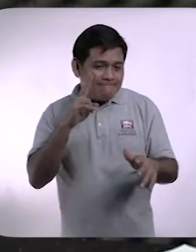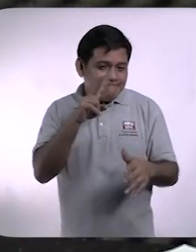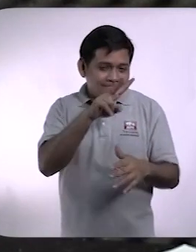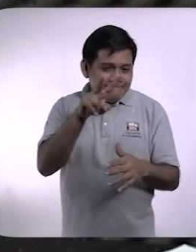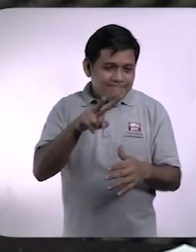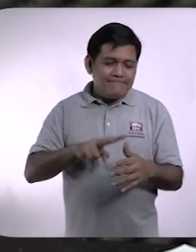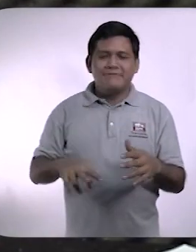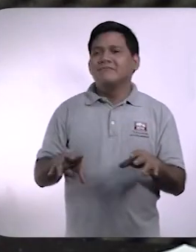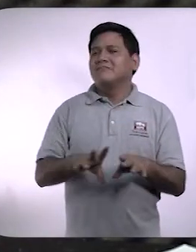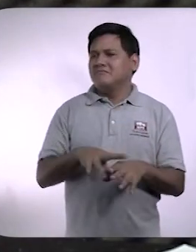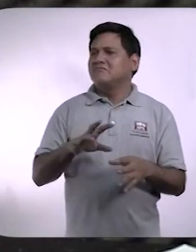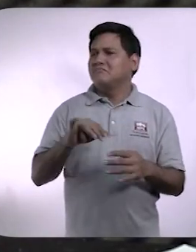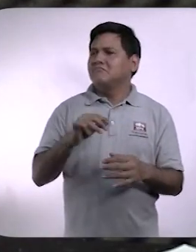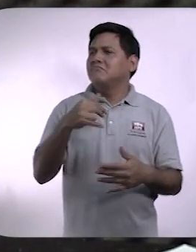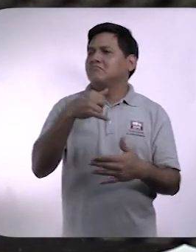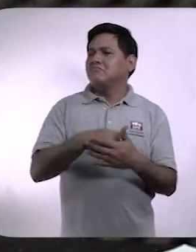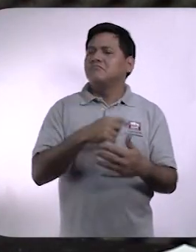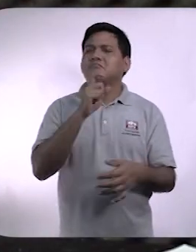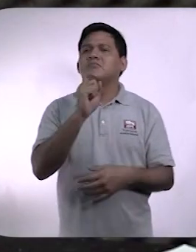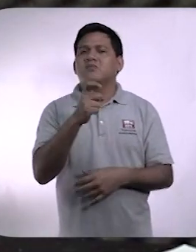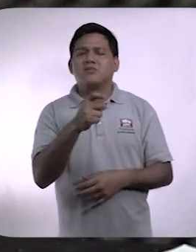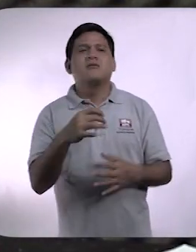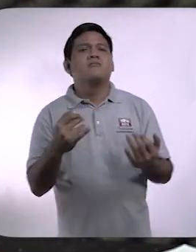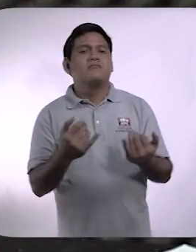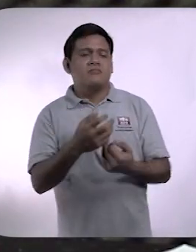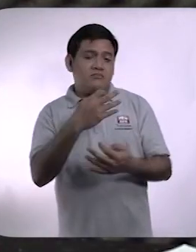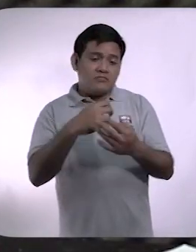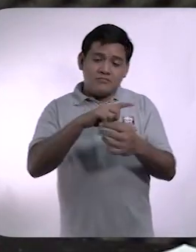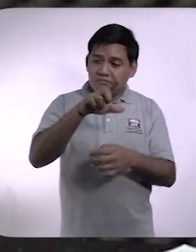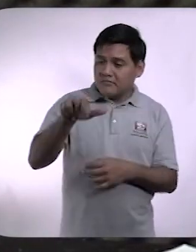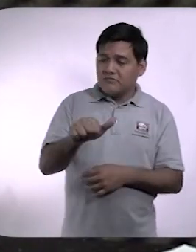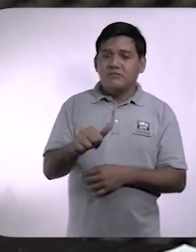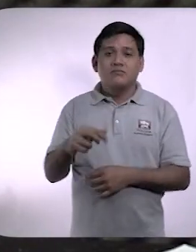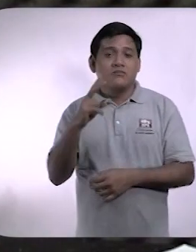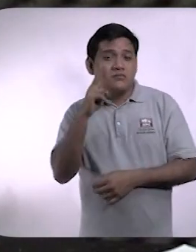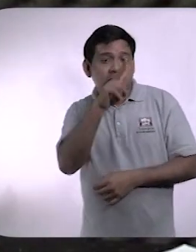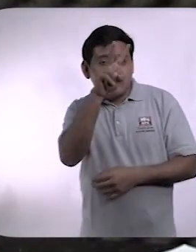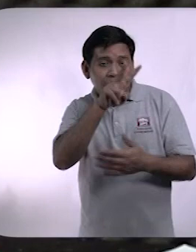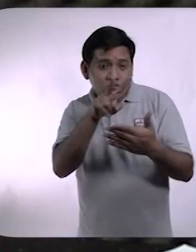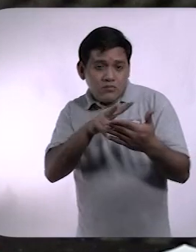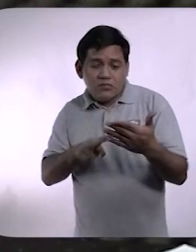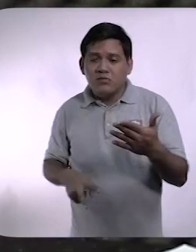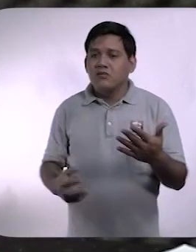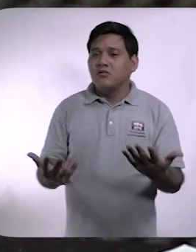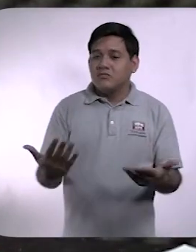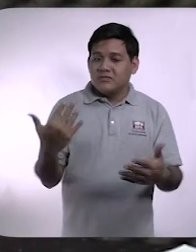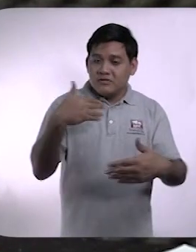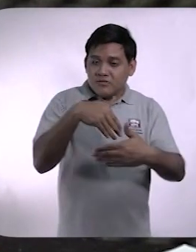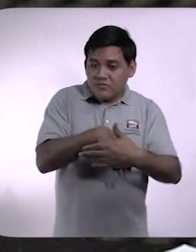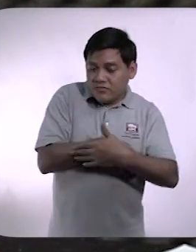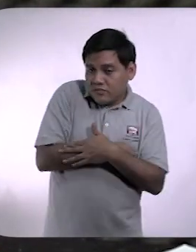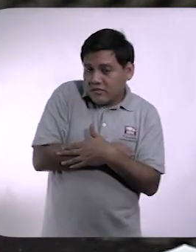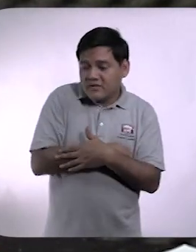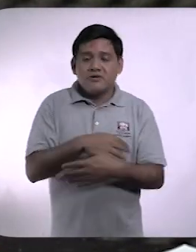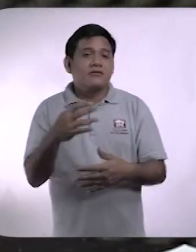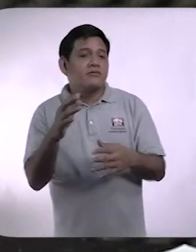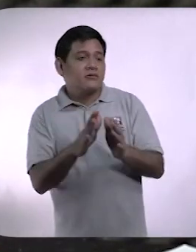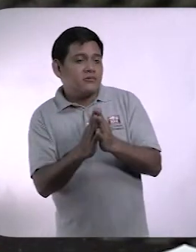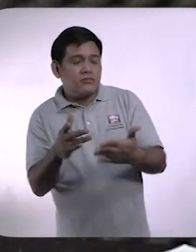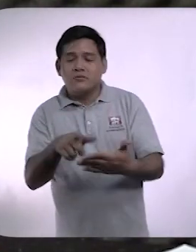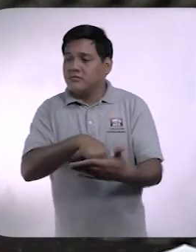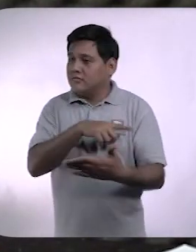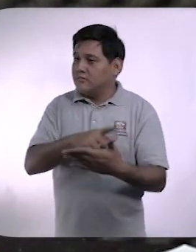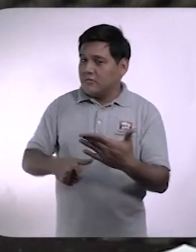se le da esa definición, y posteriormente hay una revisión aleatoria cuando se están empacando las boletas, previamente